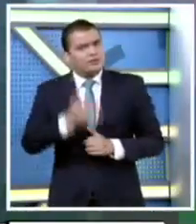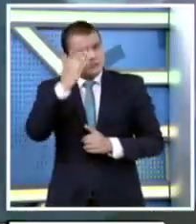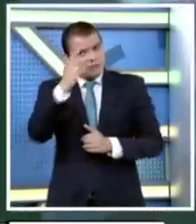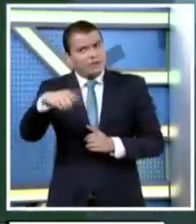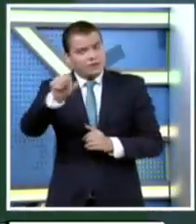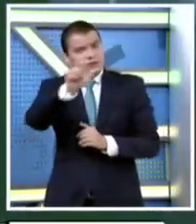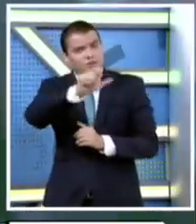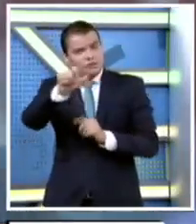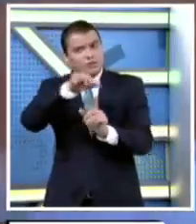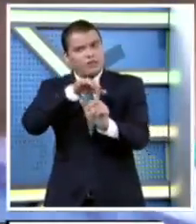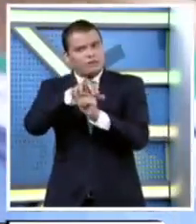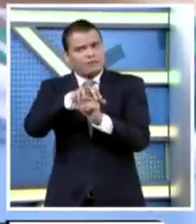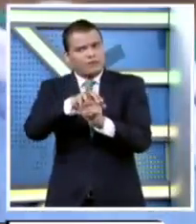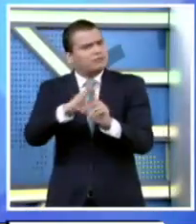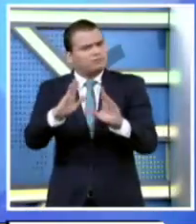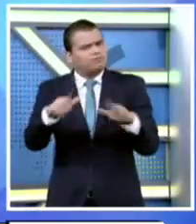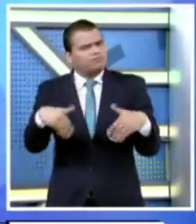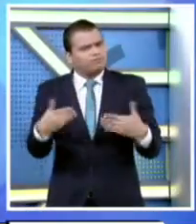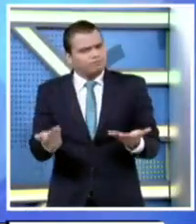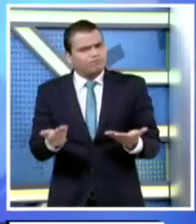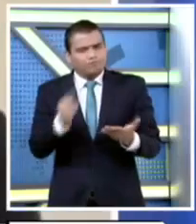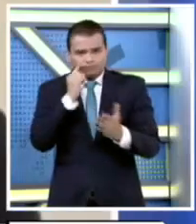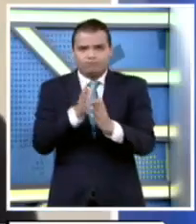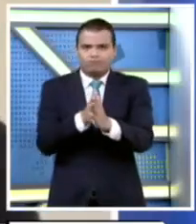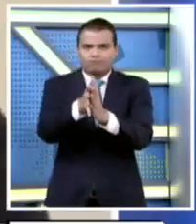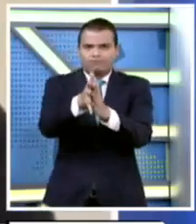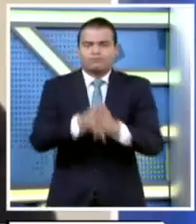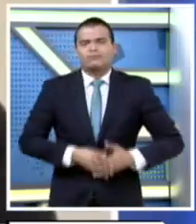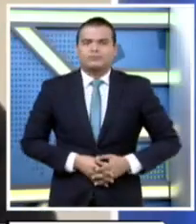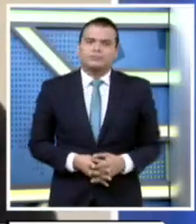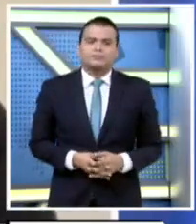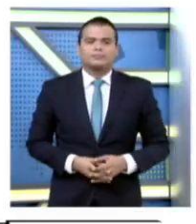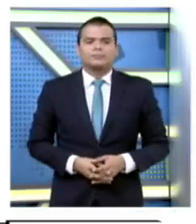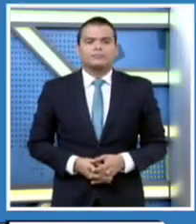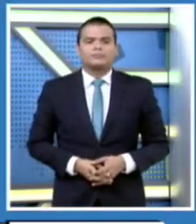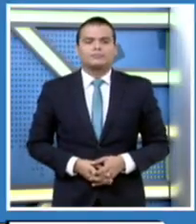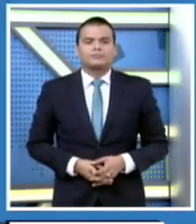y familiares? 90 Minutos consultó a expertos.